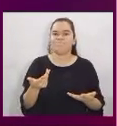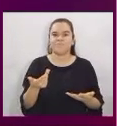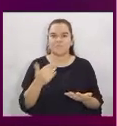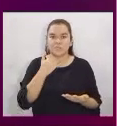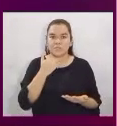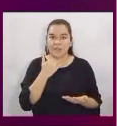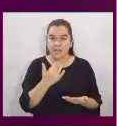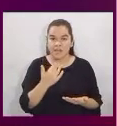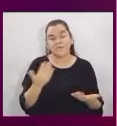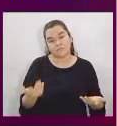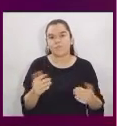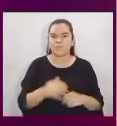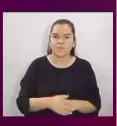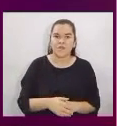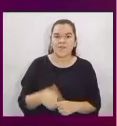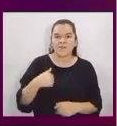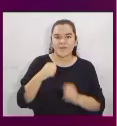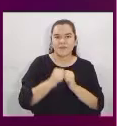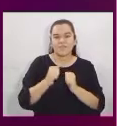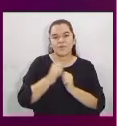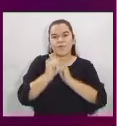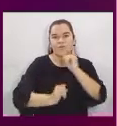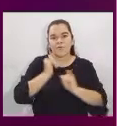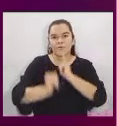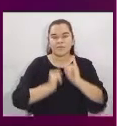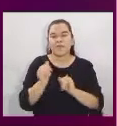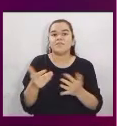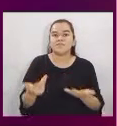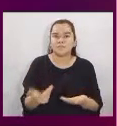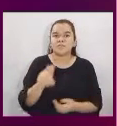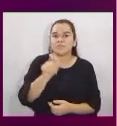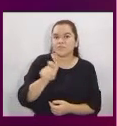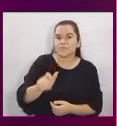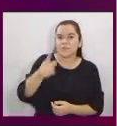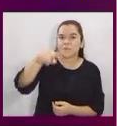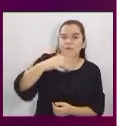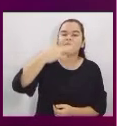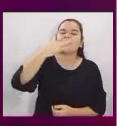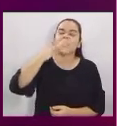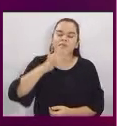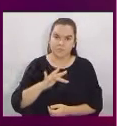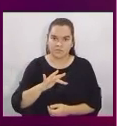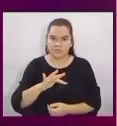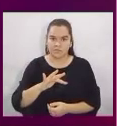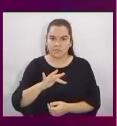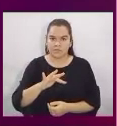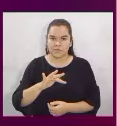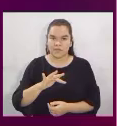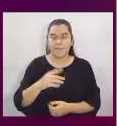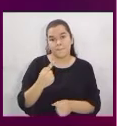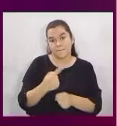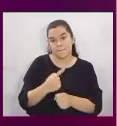Bueno, esto es un poco la historia, la primera historia que yo quería contar para entender, por un lado,